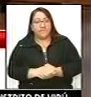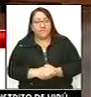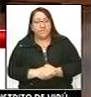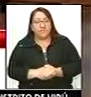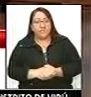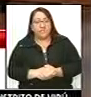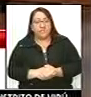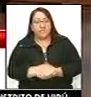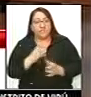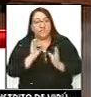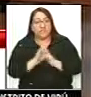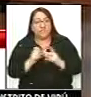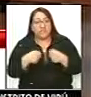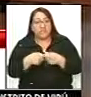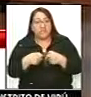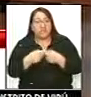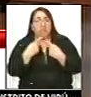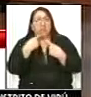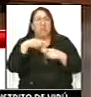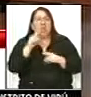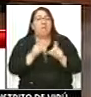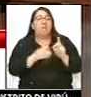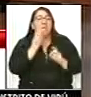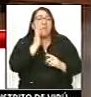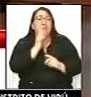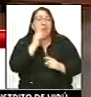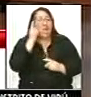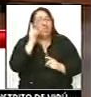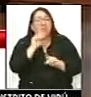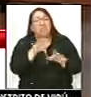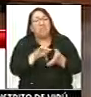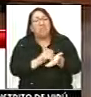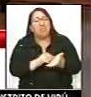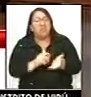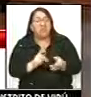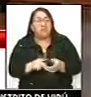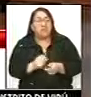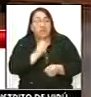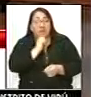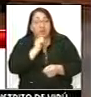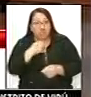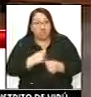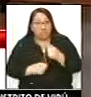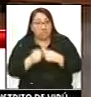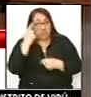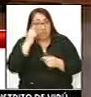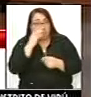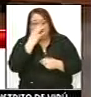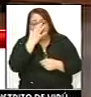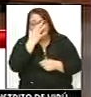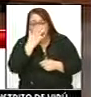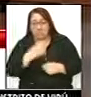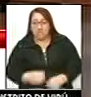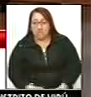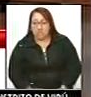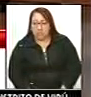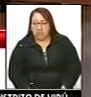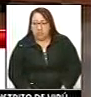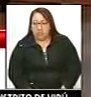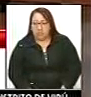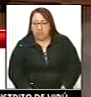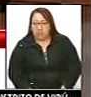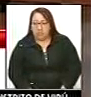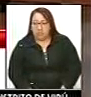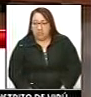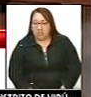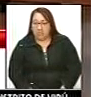generacional en el tema digital. ¿Cuántos de nosotros sabemos las claves de nuestros hijos en Facebook? O sea,